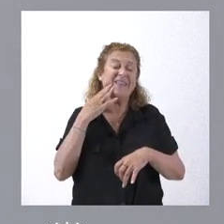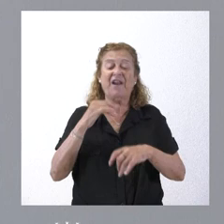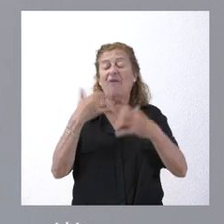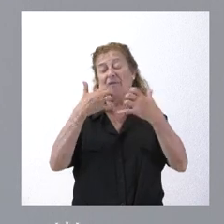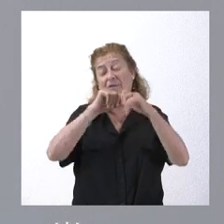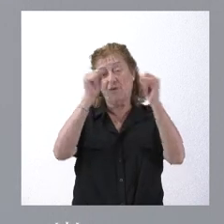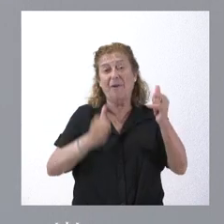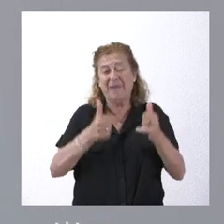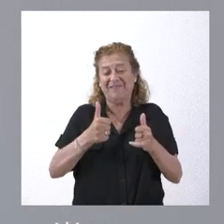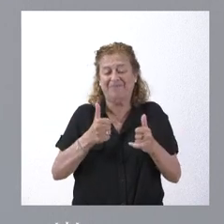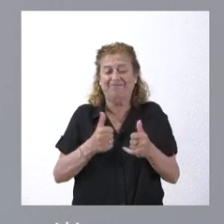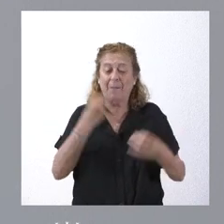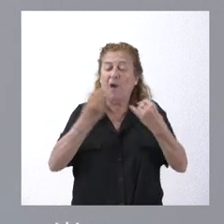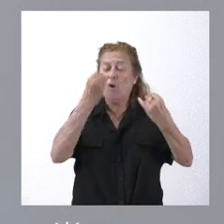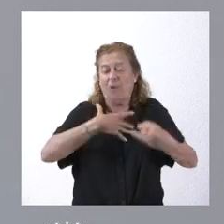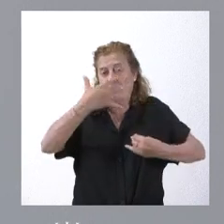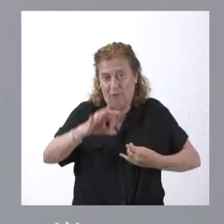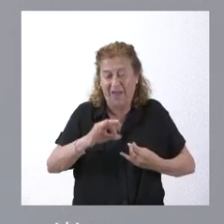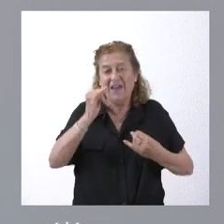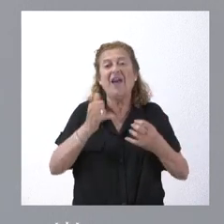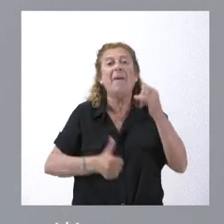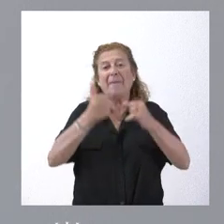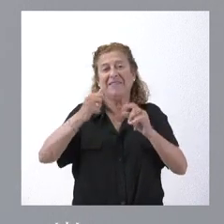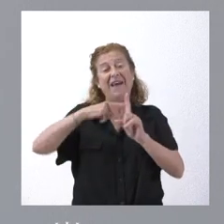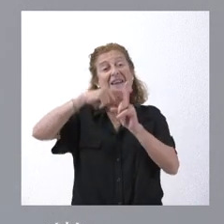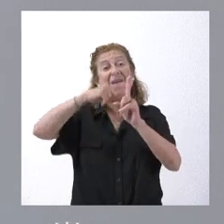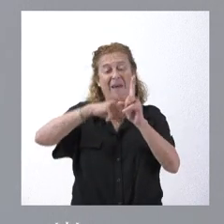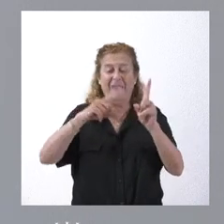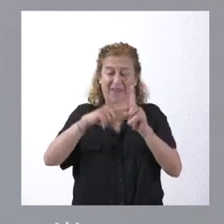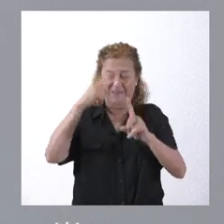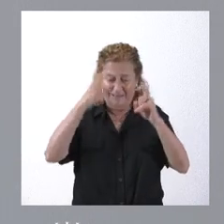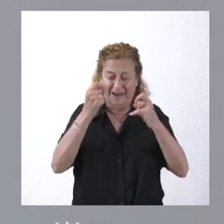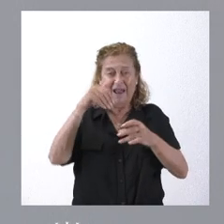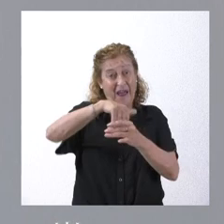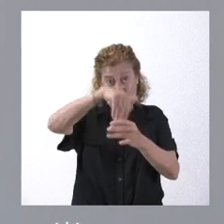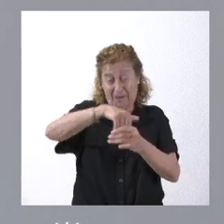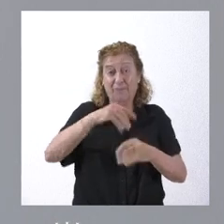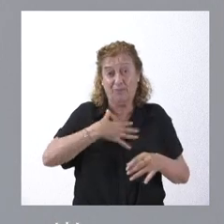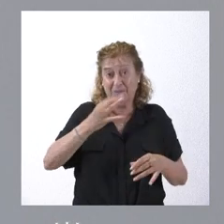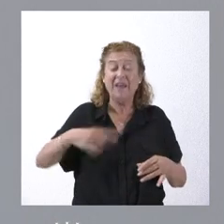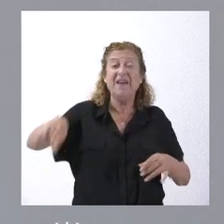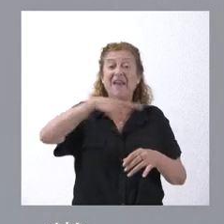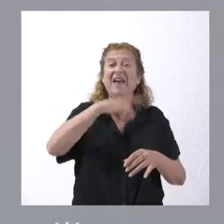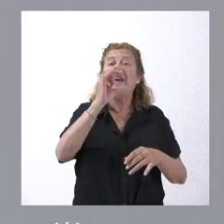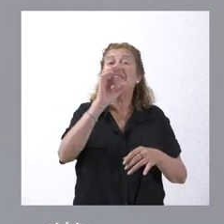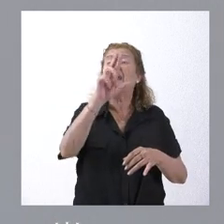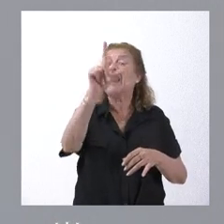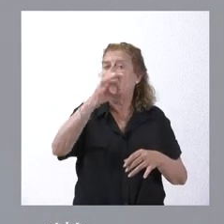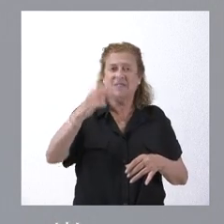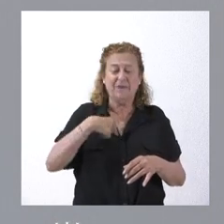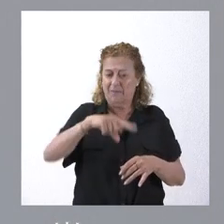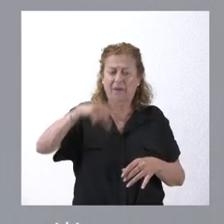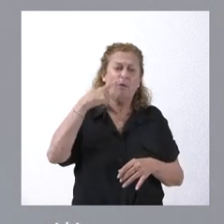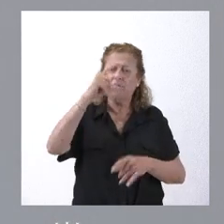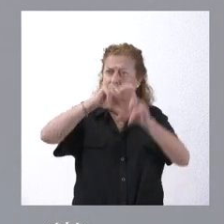eficiente posible y, por tanto, con el mayor nivel de austeridad posible. El SERLA nos ha parecido siempre un órgano importante